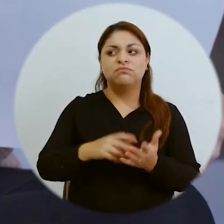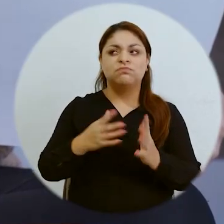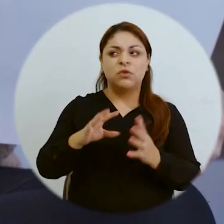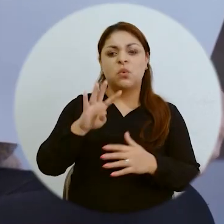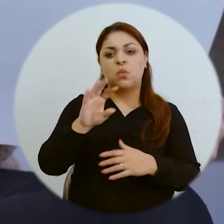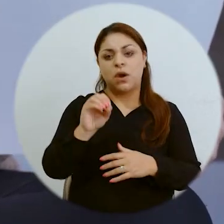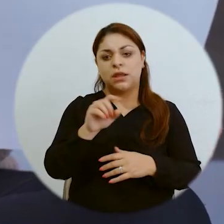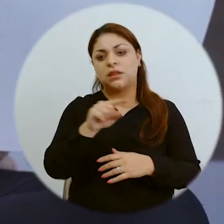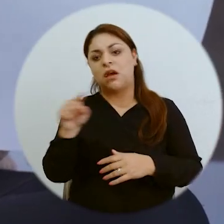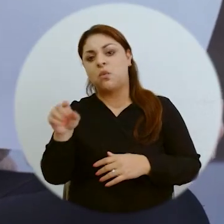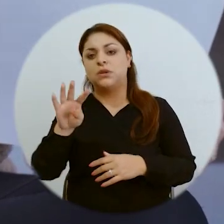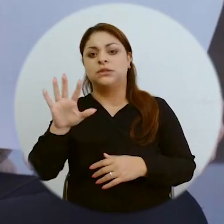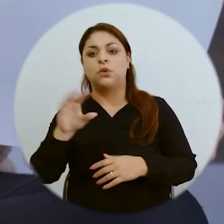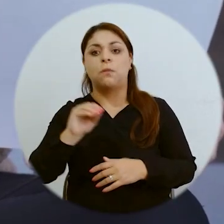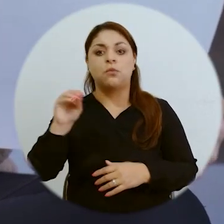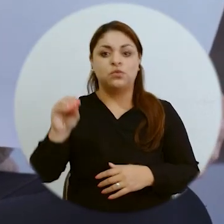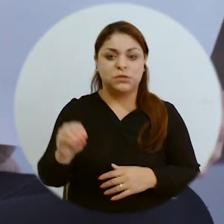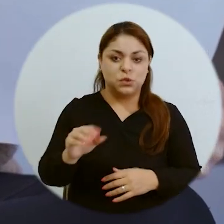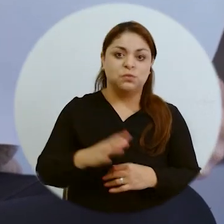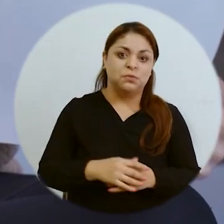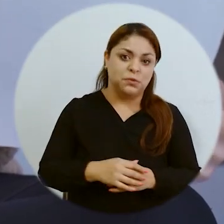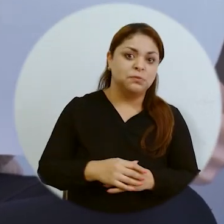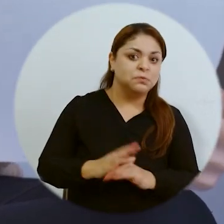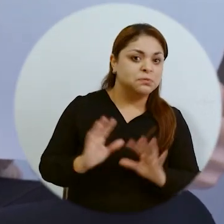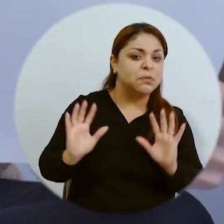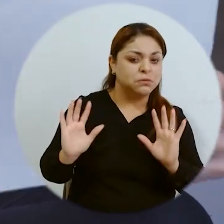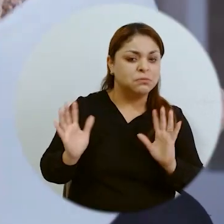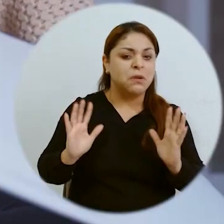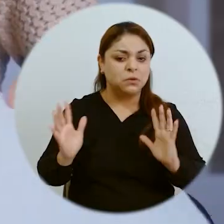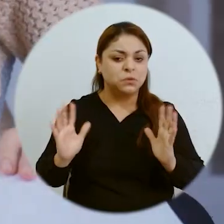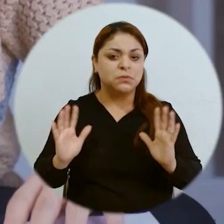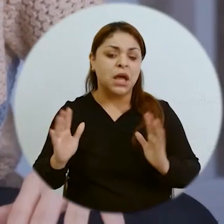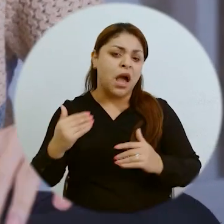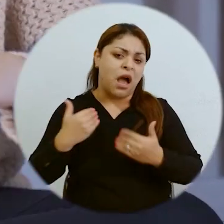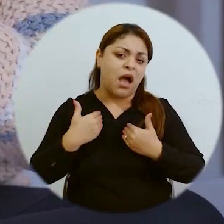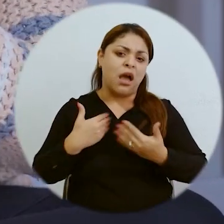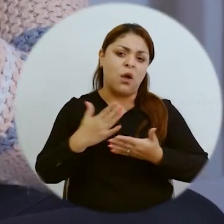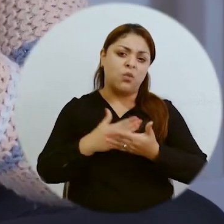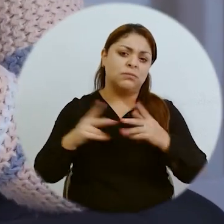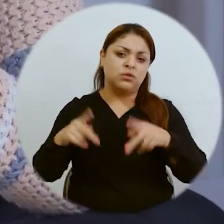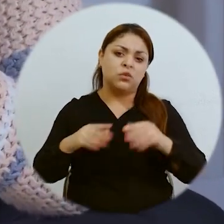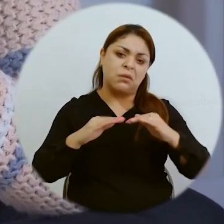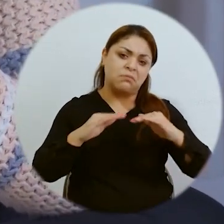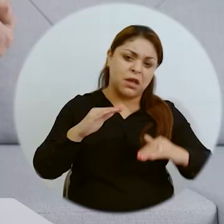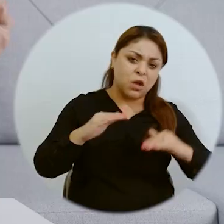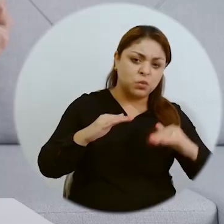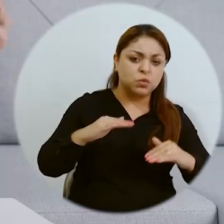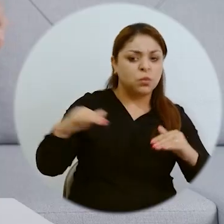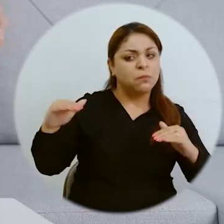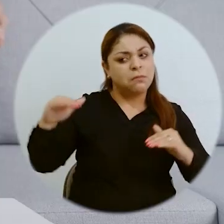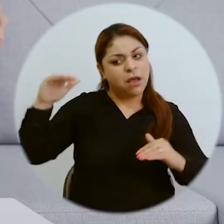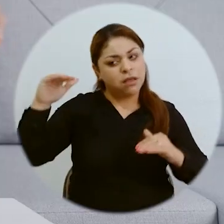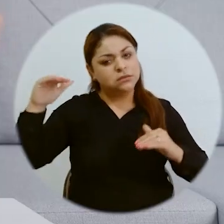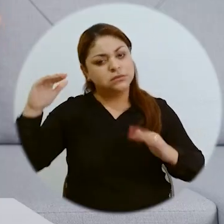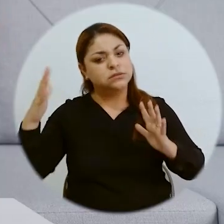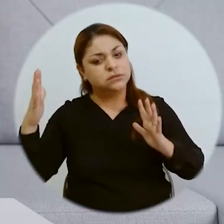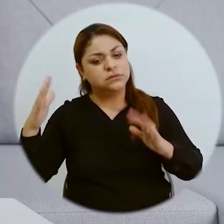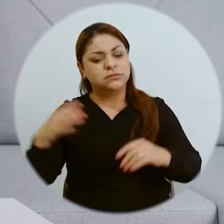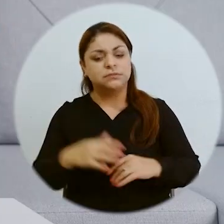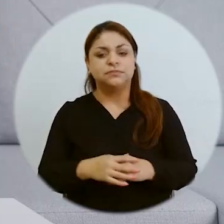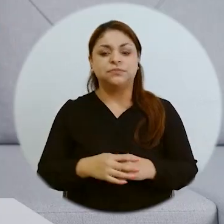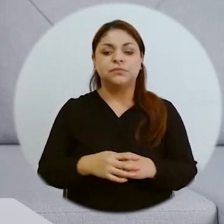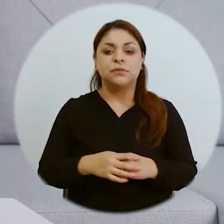de la población, más o menos, debe, de acuerdo con la segunda encuesta de endeudamiento que hicimos, un